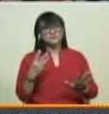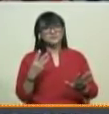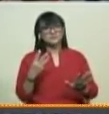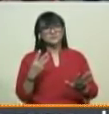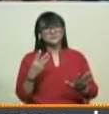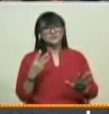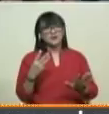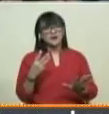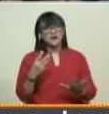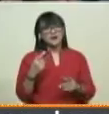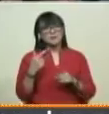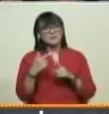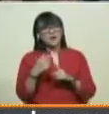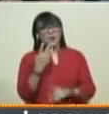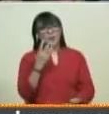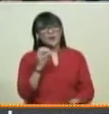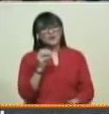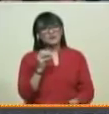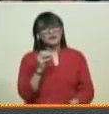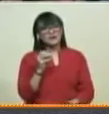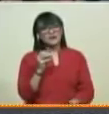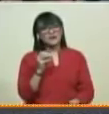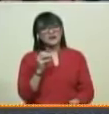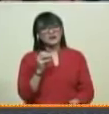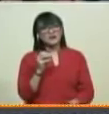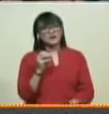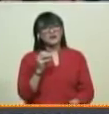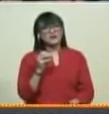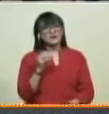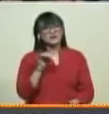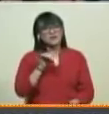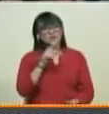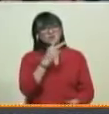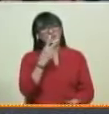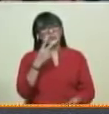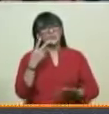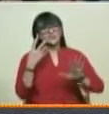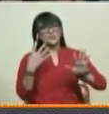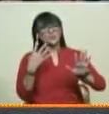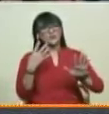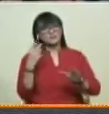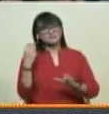340 y 229 en 2010